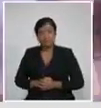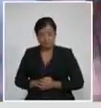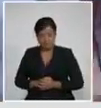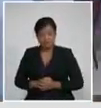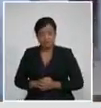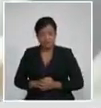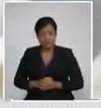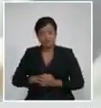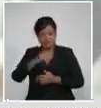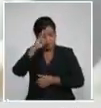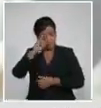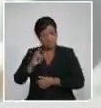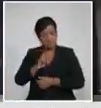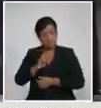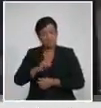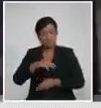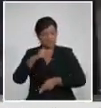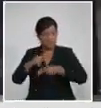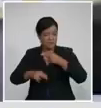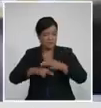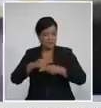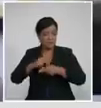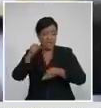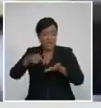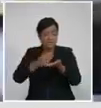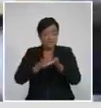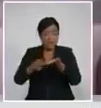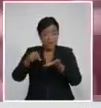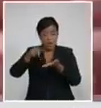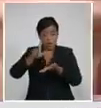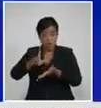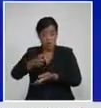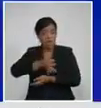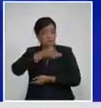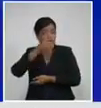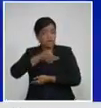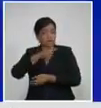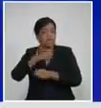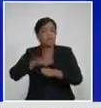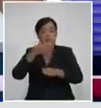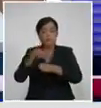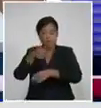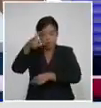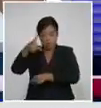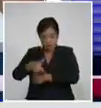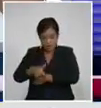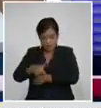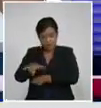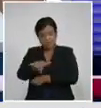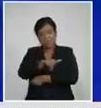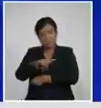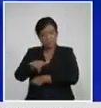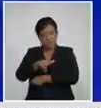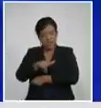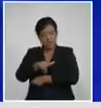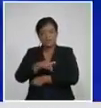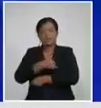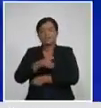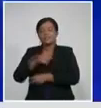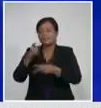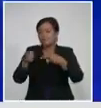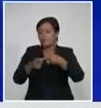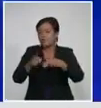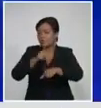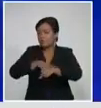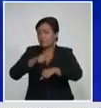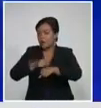momento en la semana, además de hoy lunes, de esta jornada de lunes, también el jueves tendremos este segundo momento dedicado